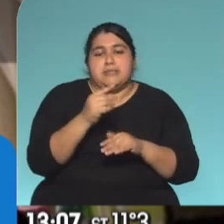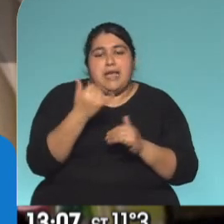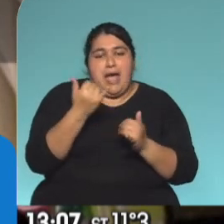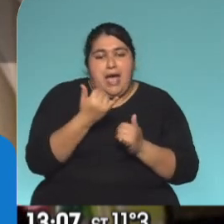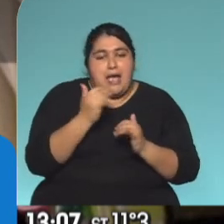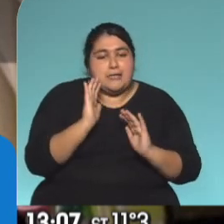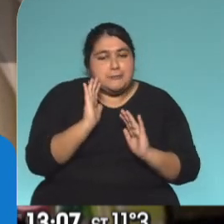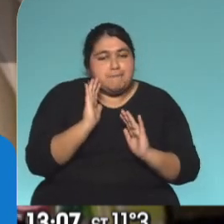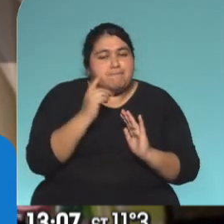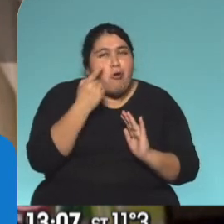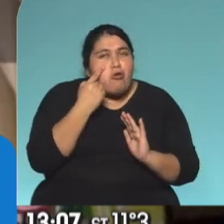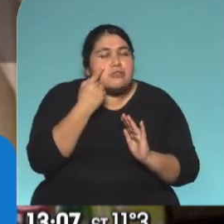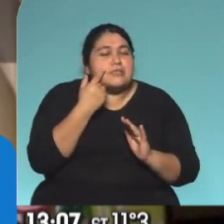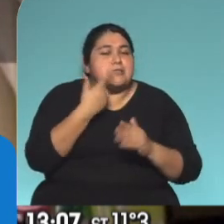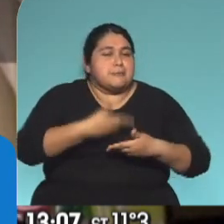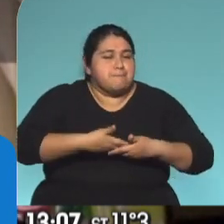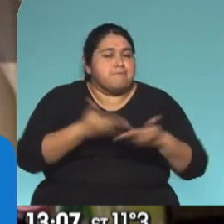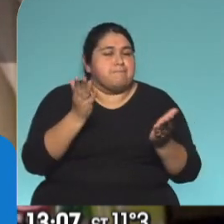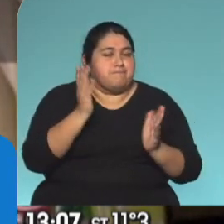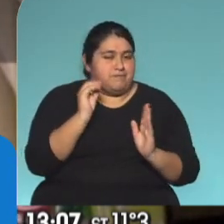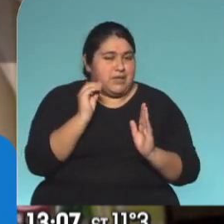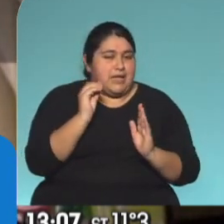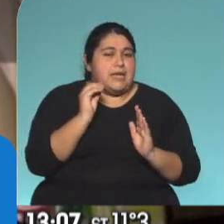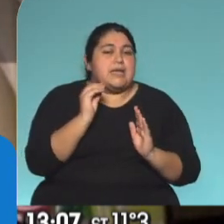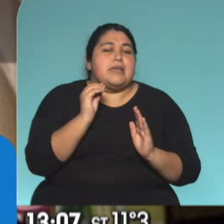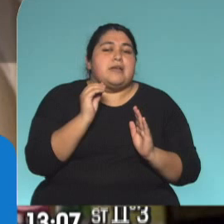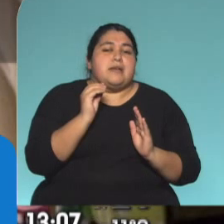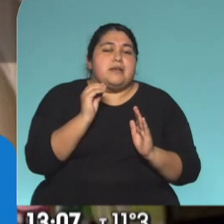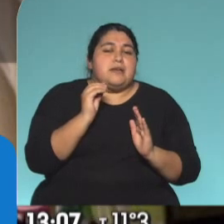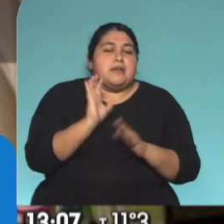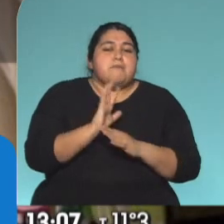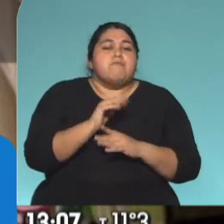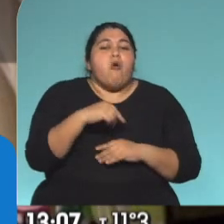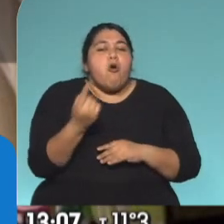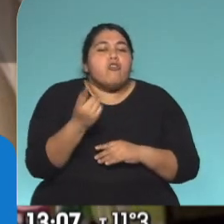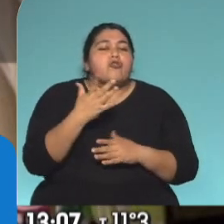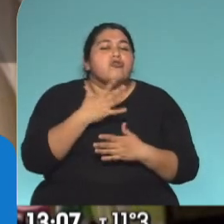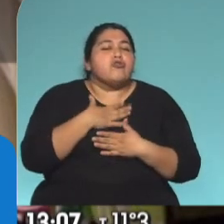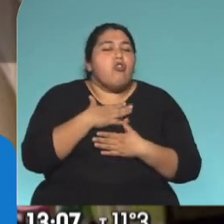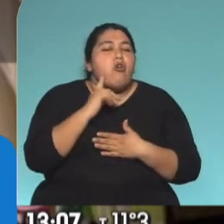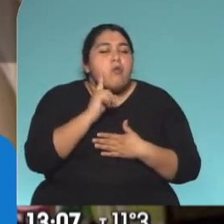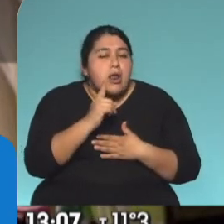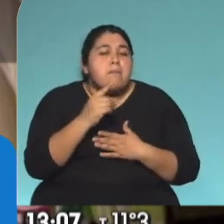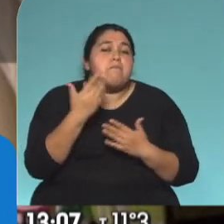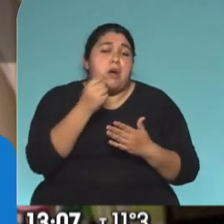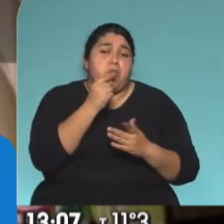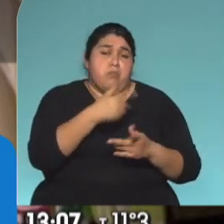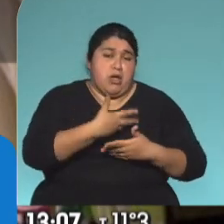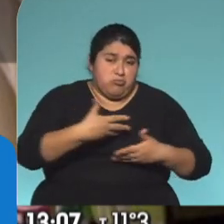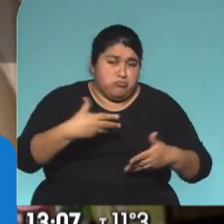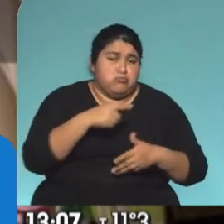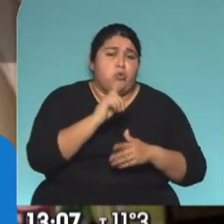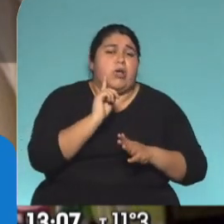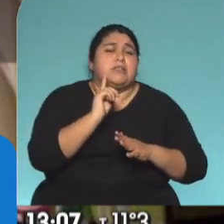than of what we know publicly, he has any very high risk factors, except really his age. Even his obesity is not really